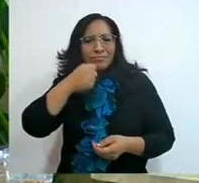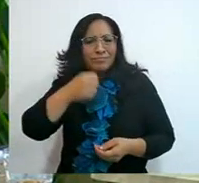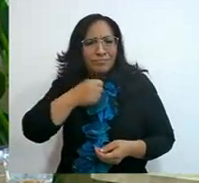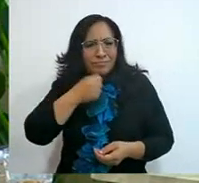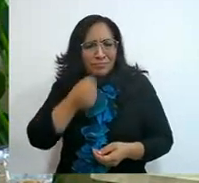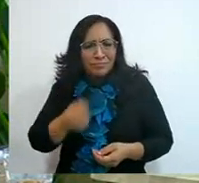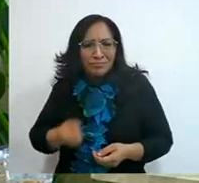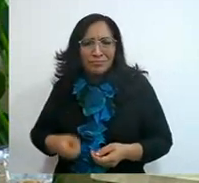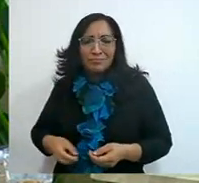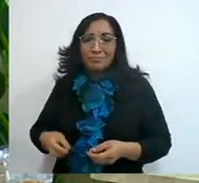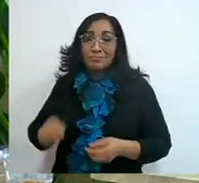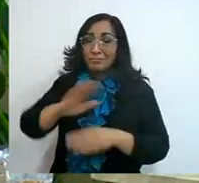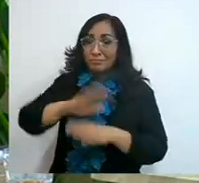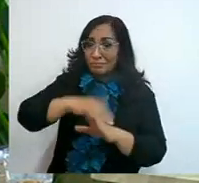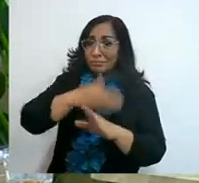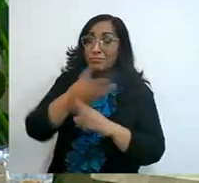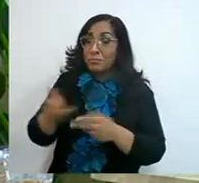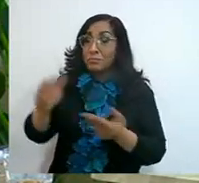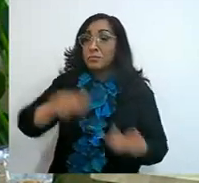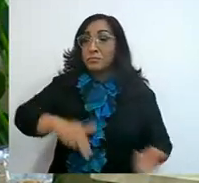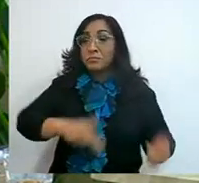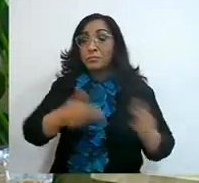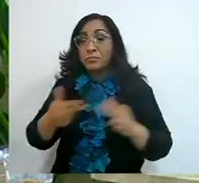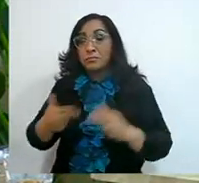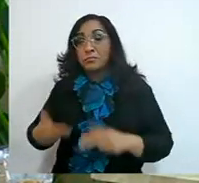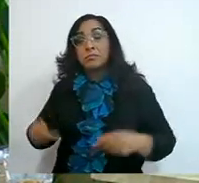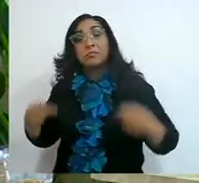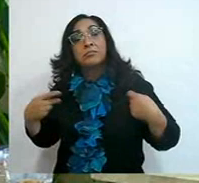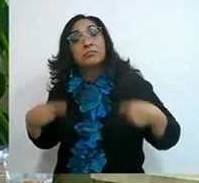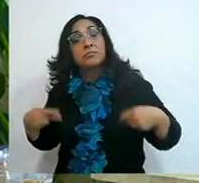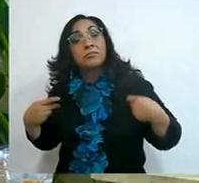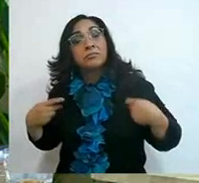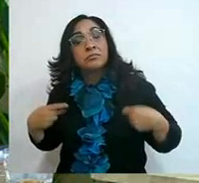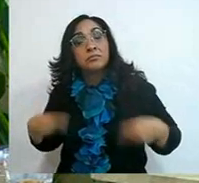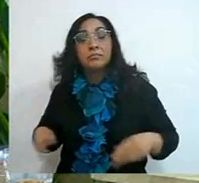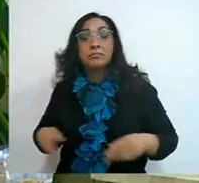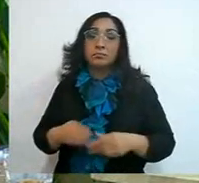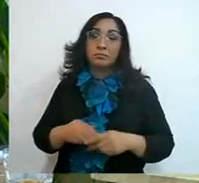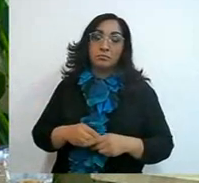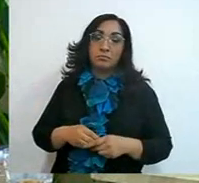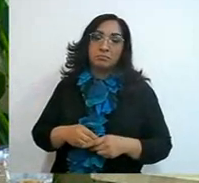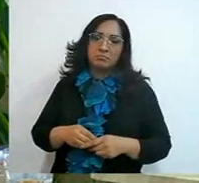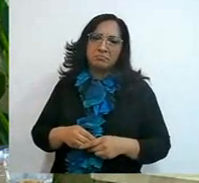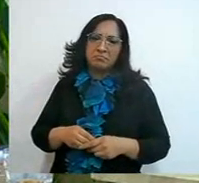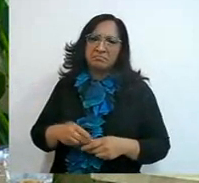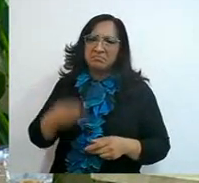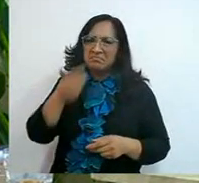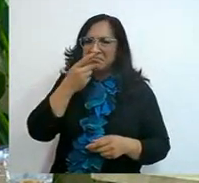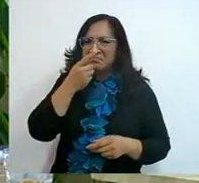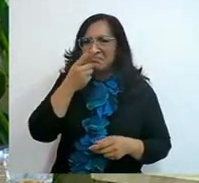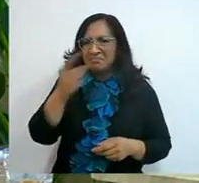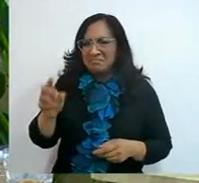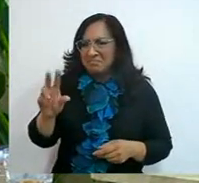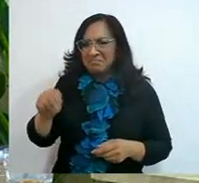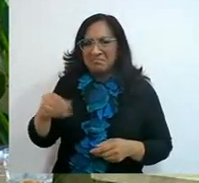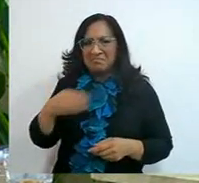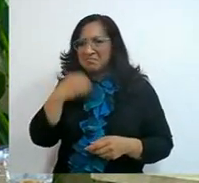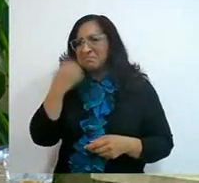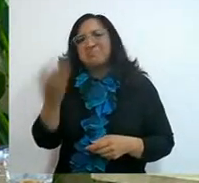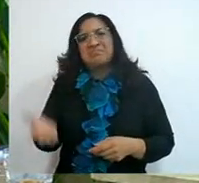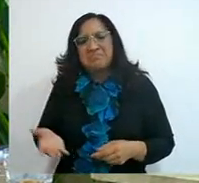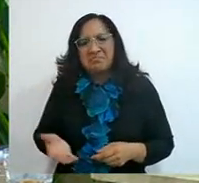difamar, saca el complejo de inferioridad. Es un pelafustán que no sirve para